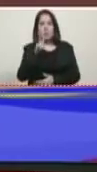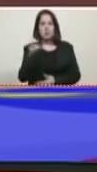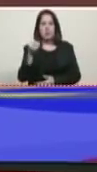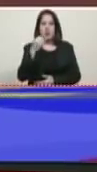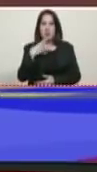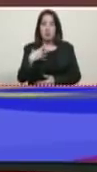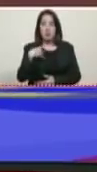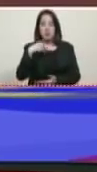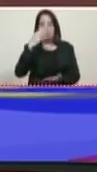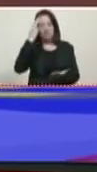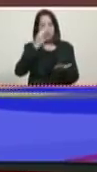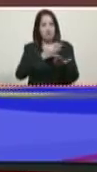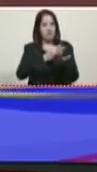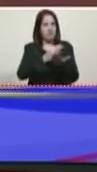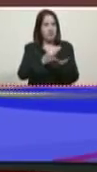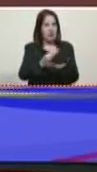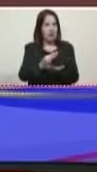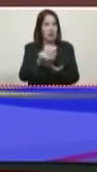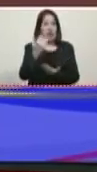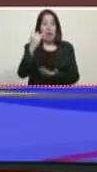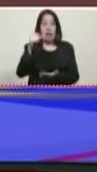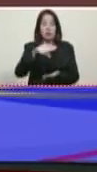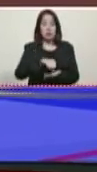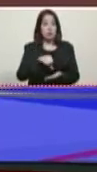sé que hay ciudades gigantescas